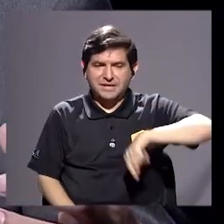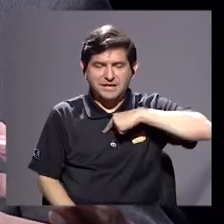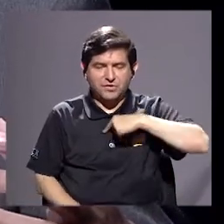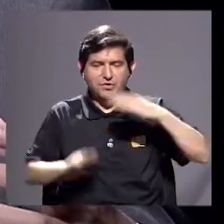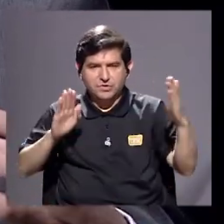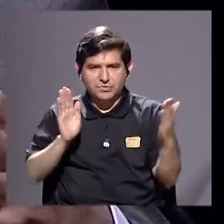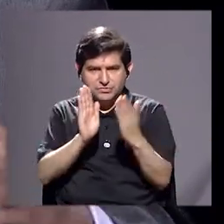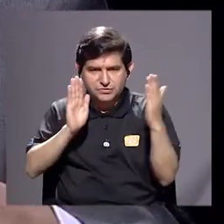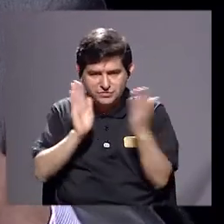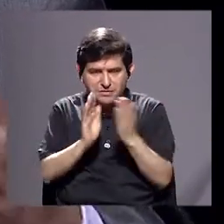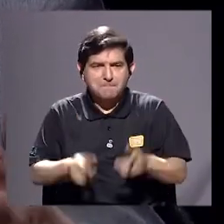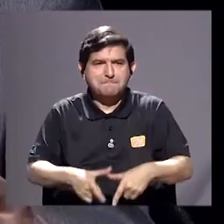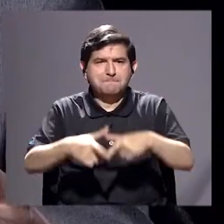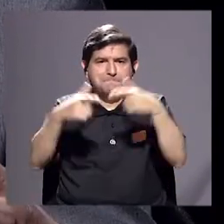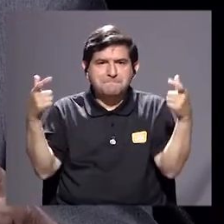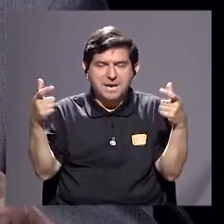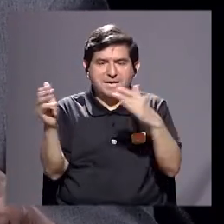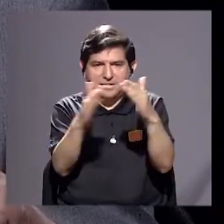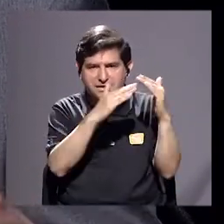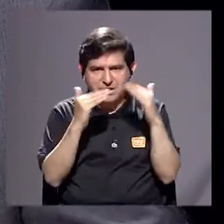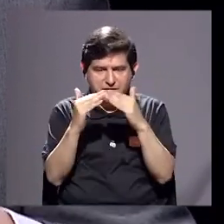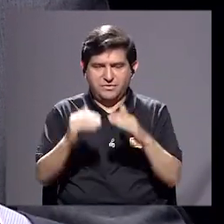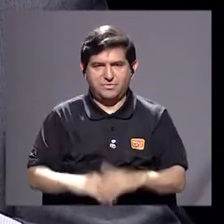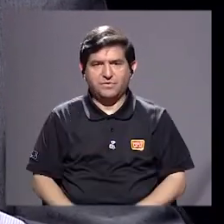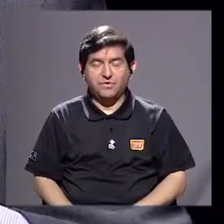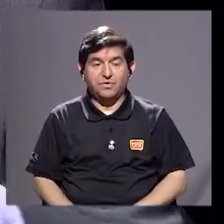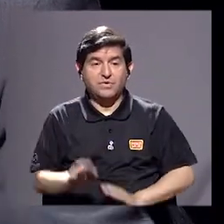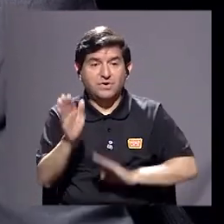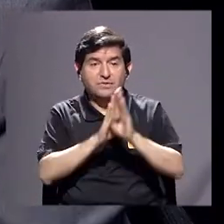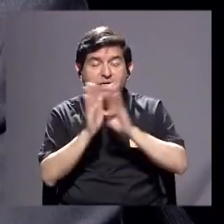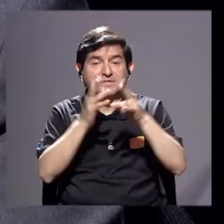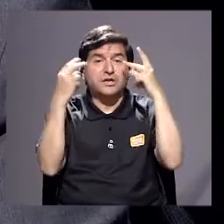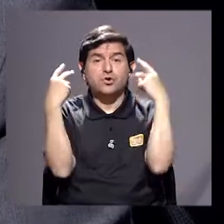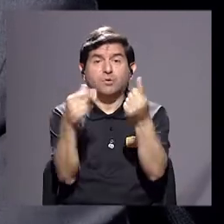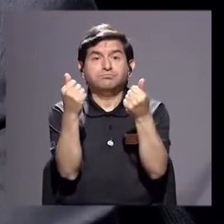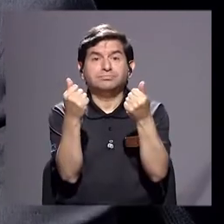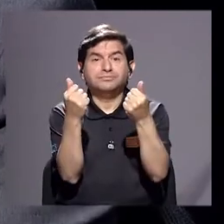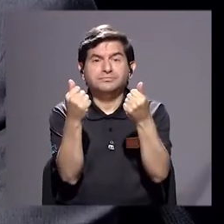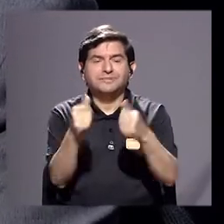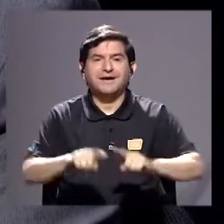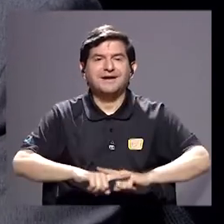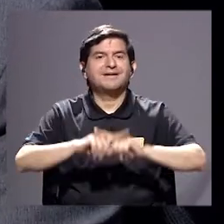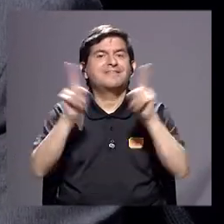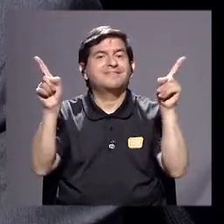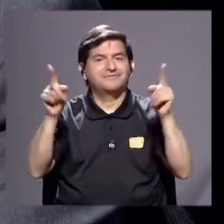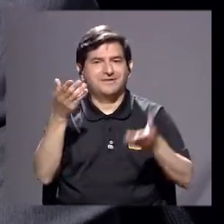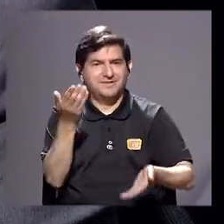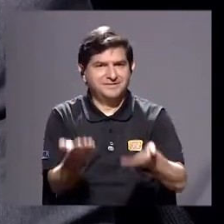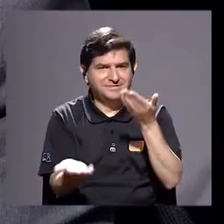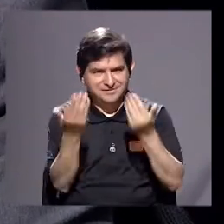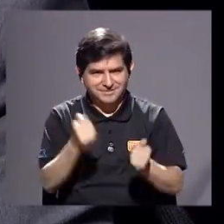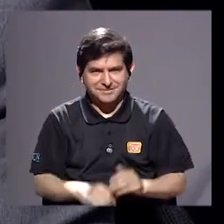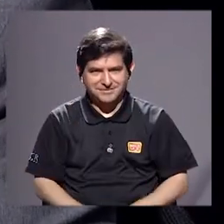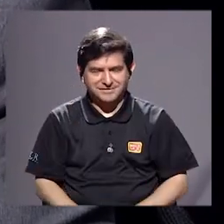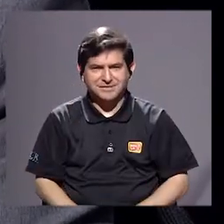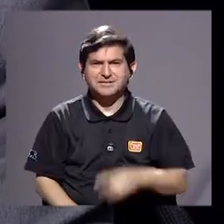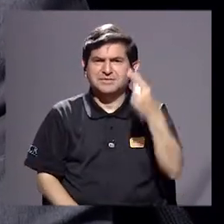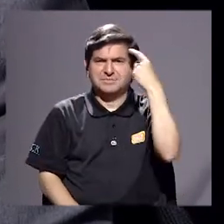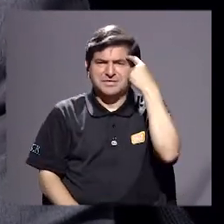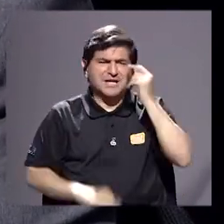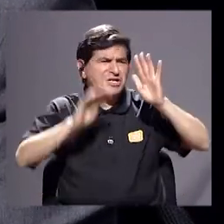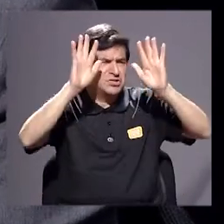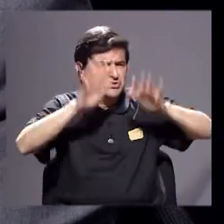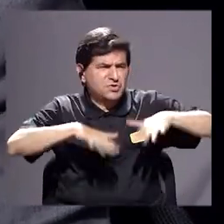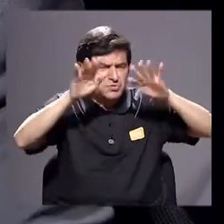expuestos la mayor parte de la población y son de desarrollo súbito a diferencia por ejemplo de la